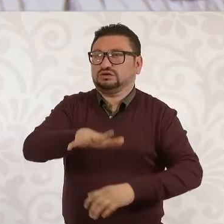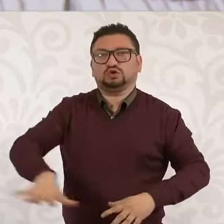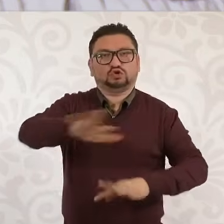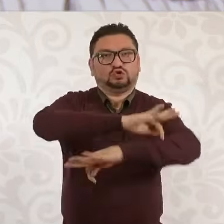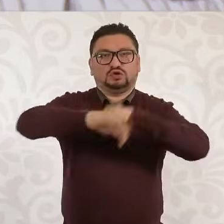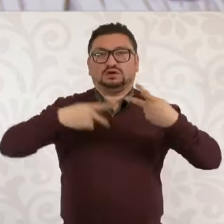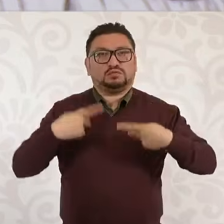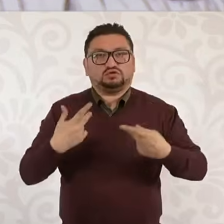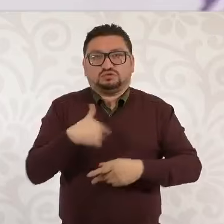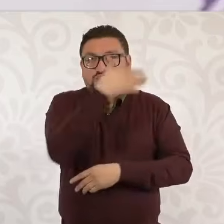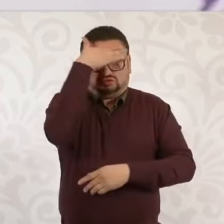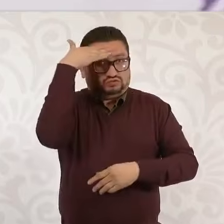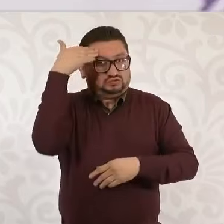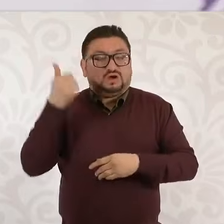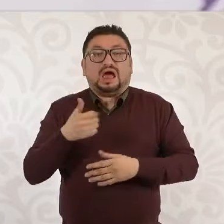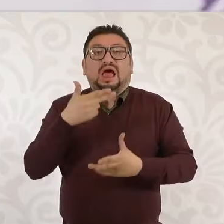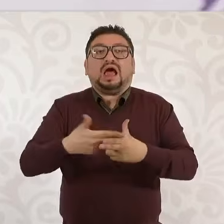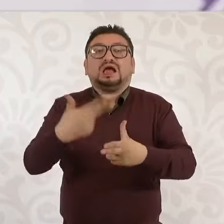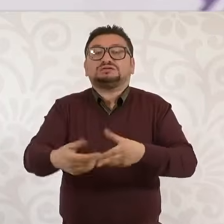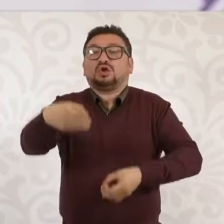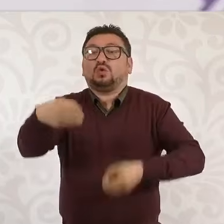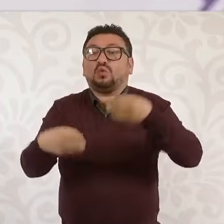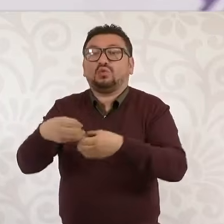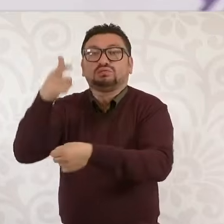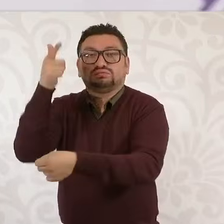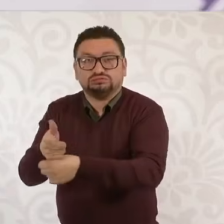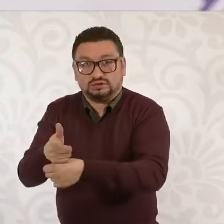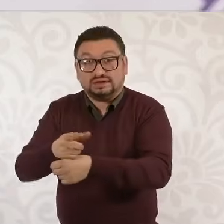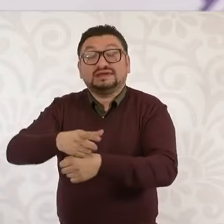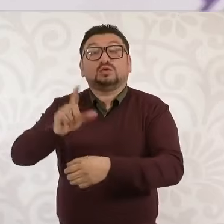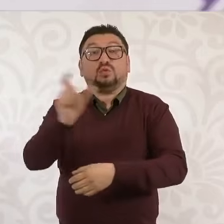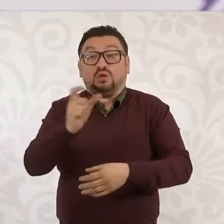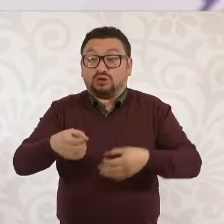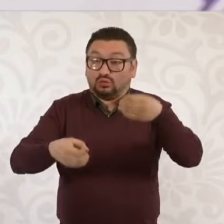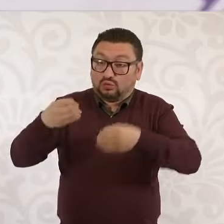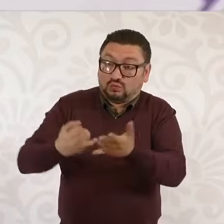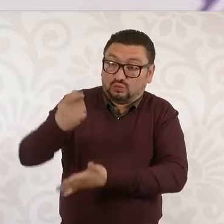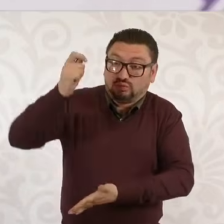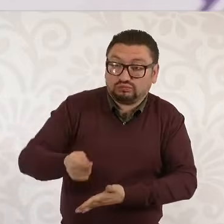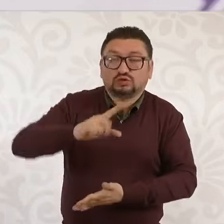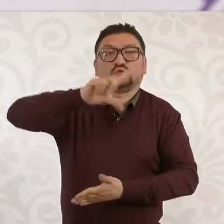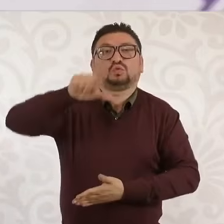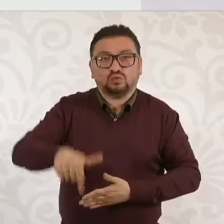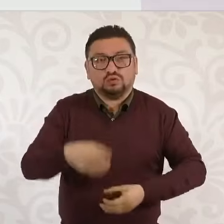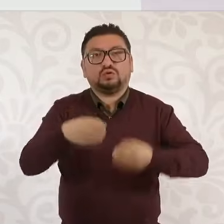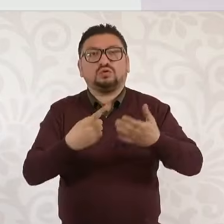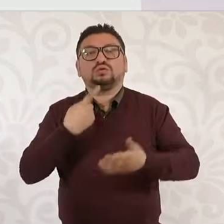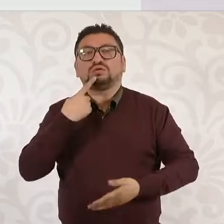juzgado, pues tiene el derecho de amparo. Entonces es muy difícil que solo por